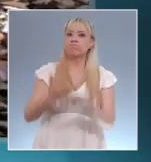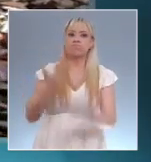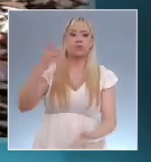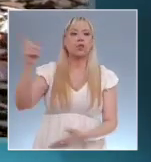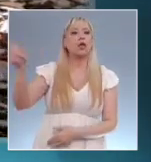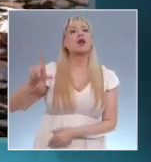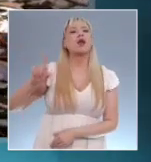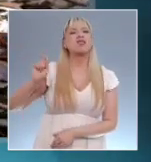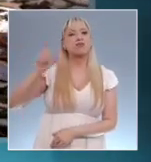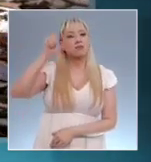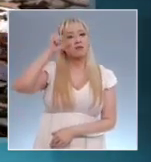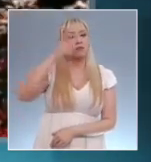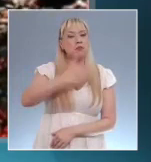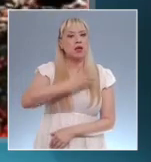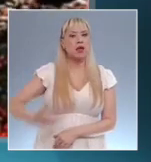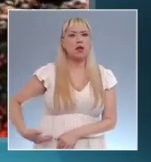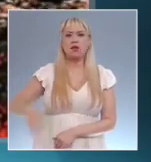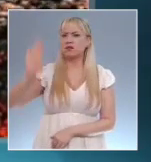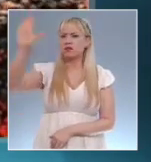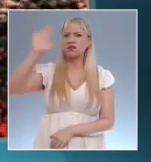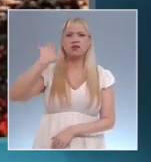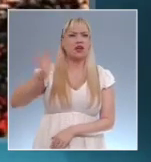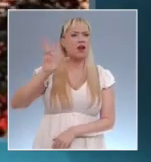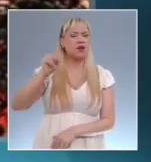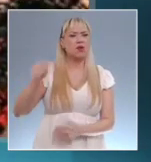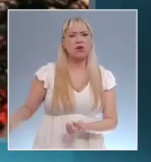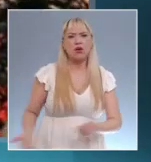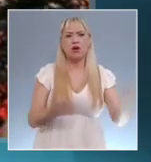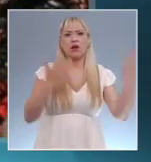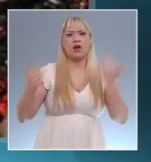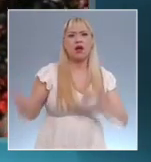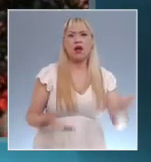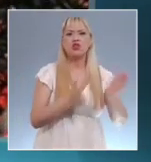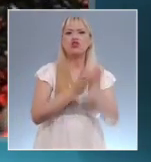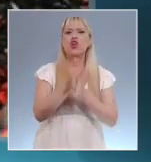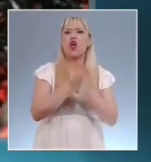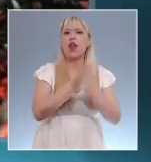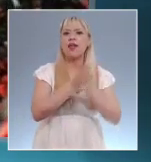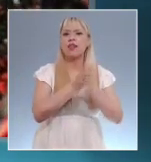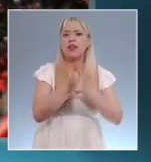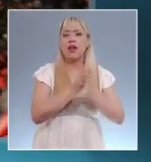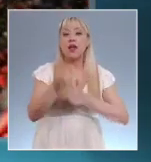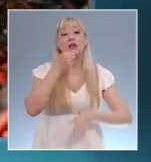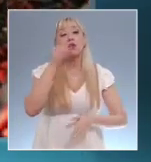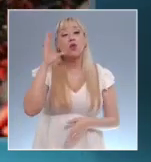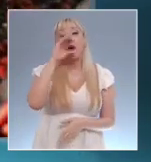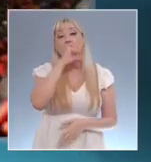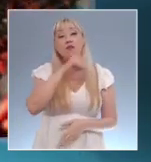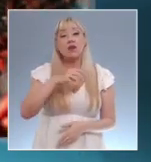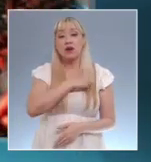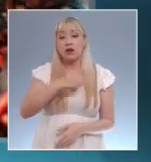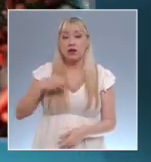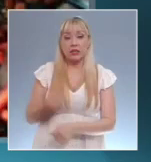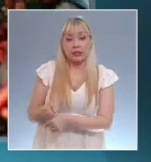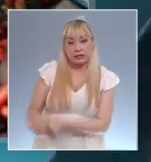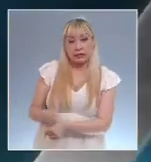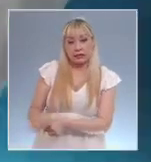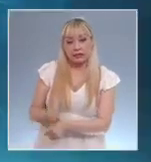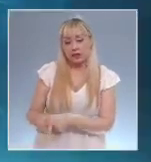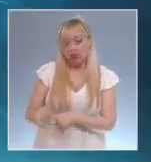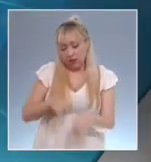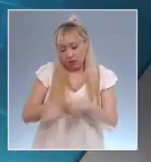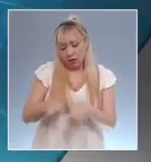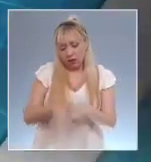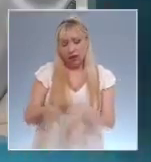cacao cosechado por niños en África. Los niños fueron obligados o engañados para aceptar el trabajo, algunos sin recibir paga.